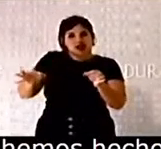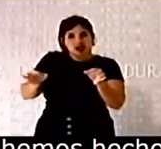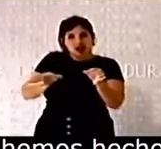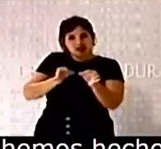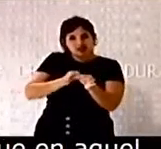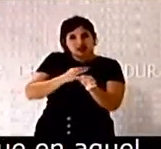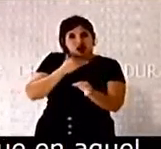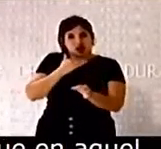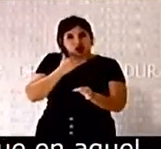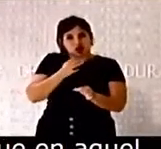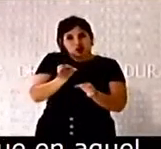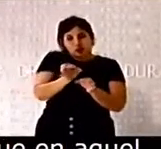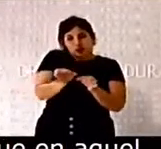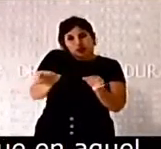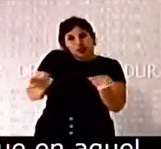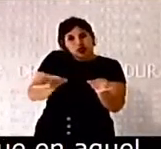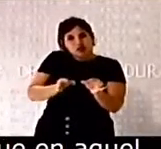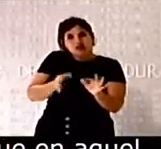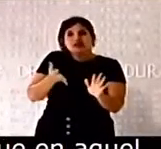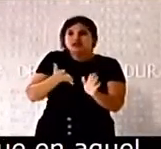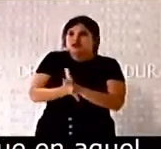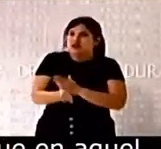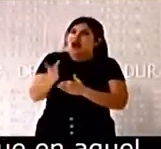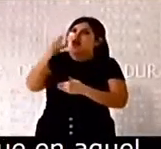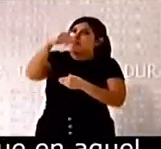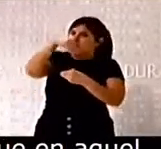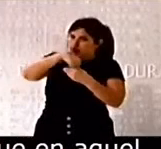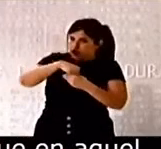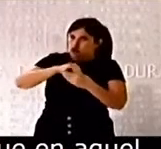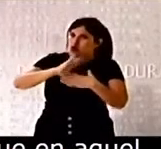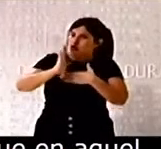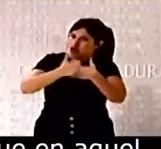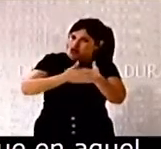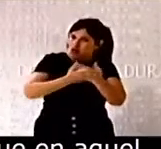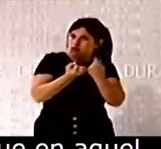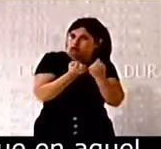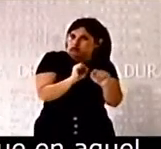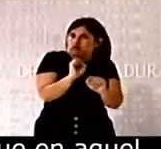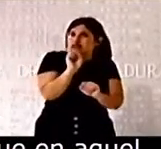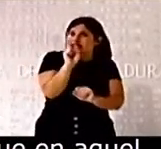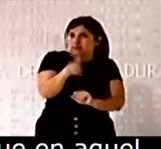las pedanías quedan englobadas en el perímetro que se hace?